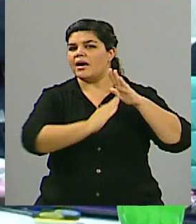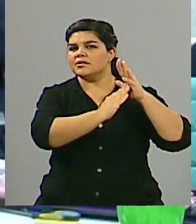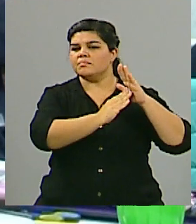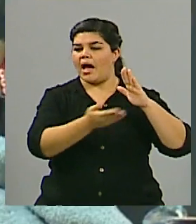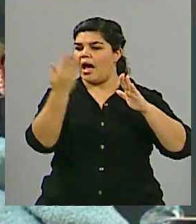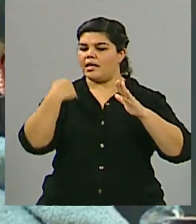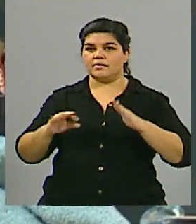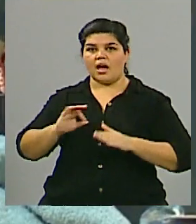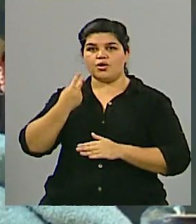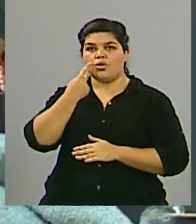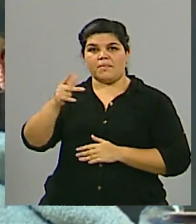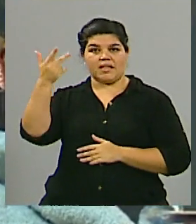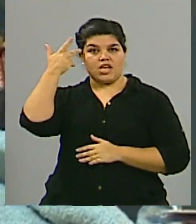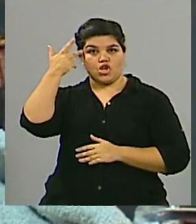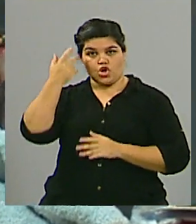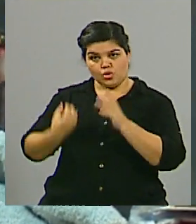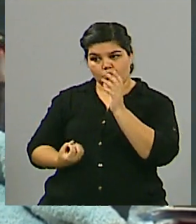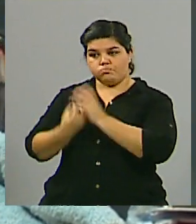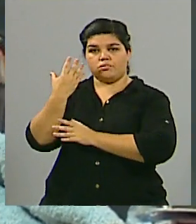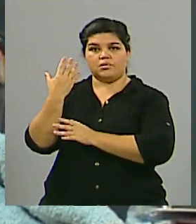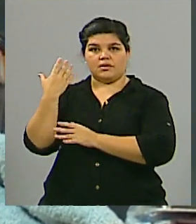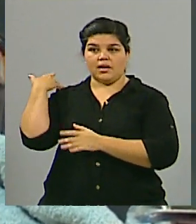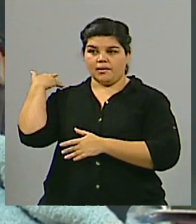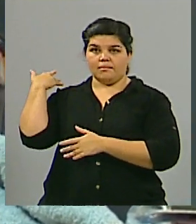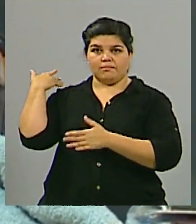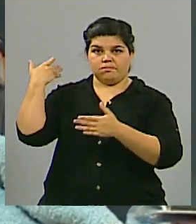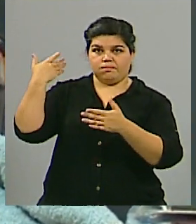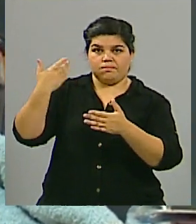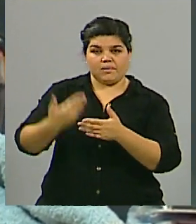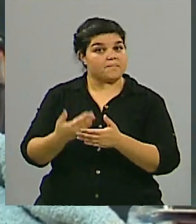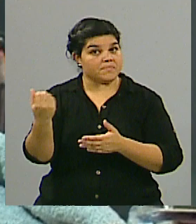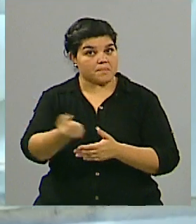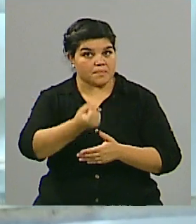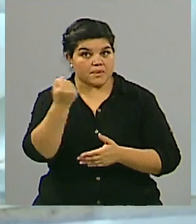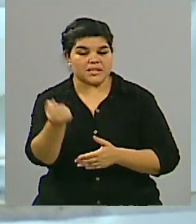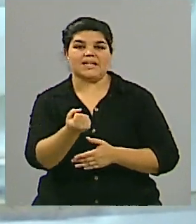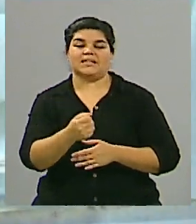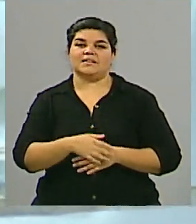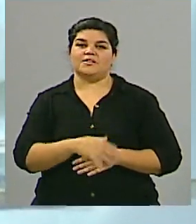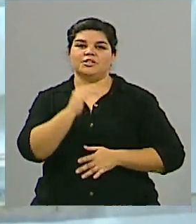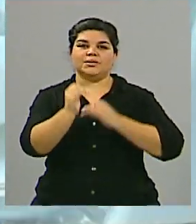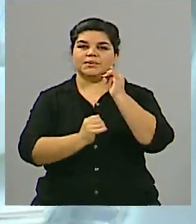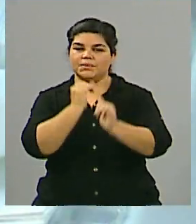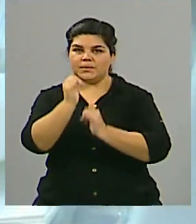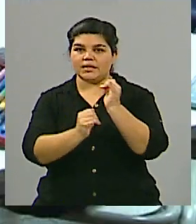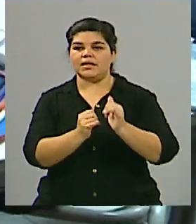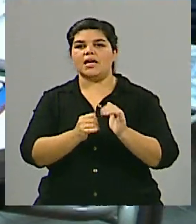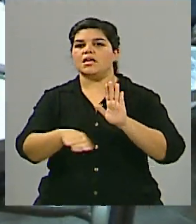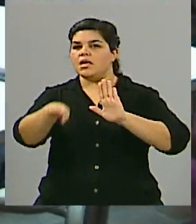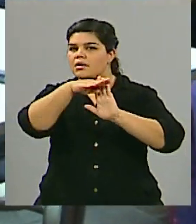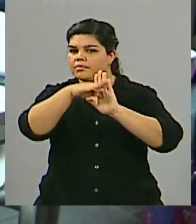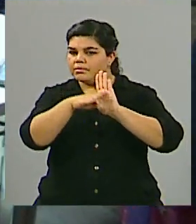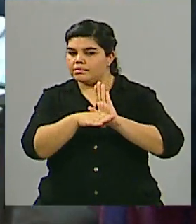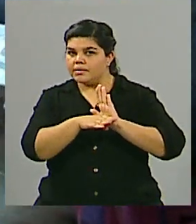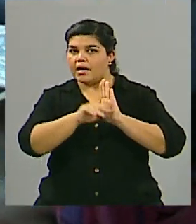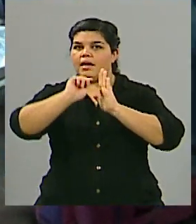2018, ¿verdad? Que también vale hacer un paréntesis y aclarar que permanentemente tienen que estar siendo remozados